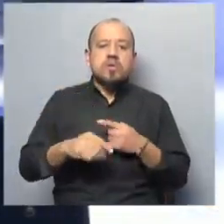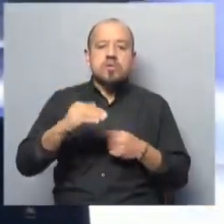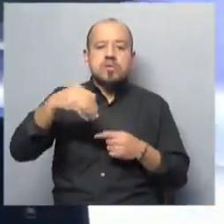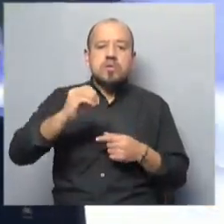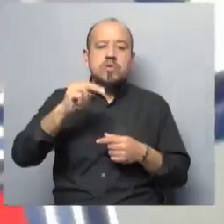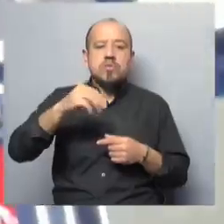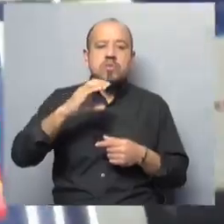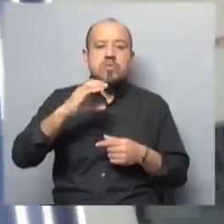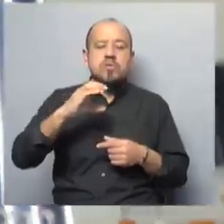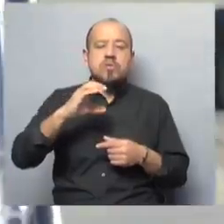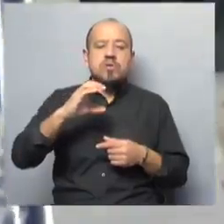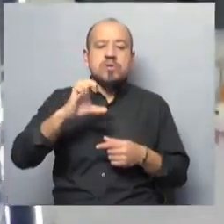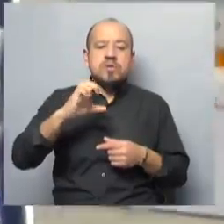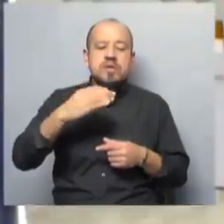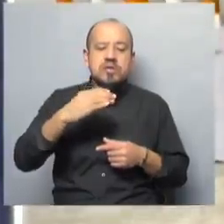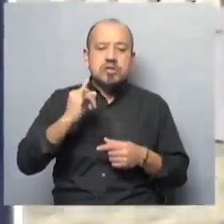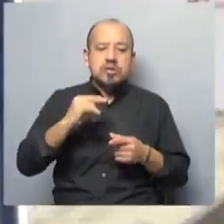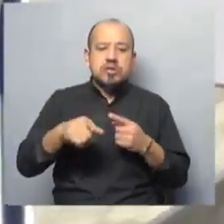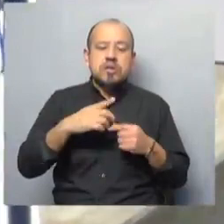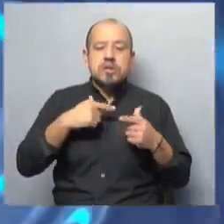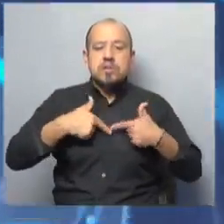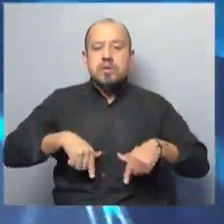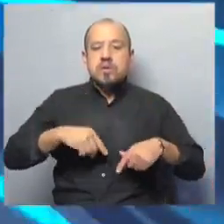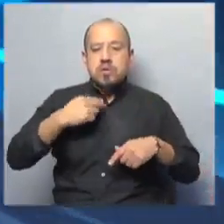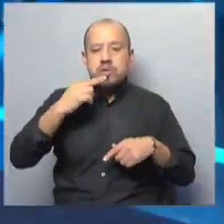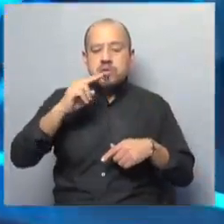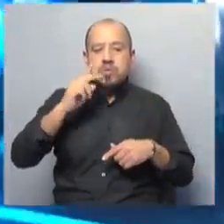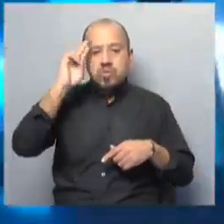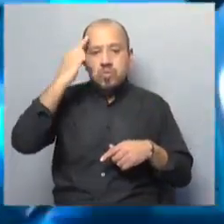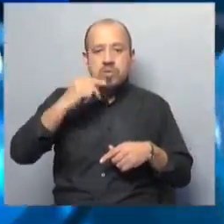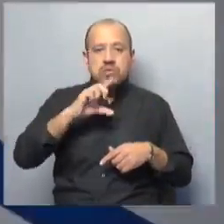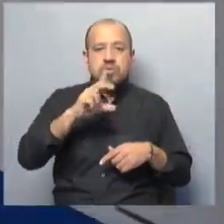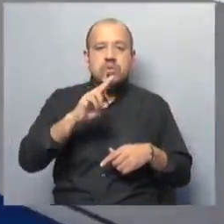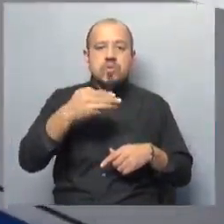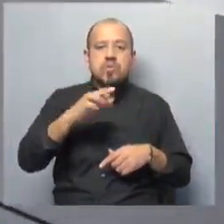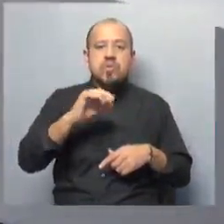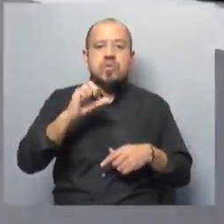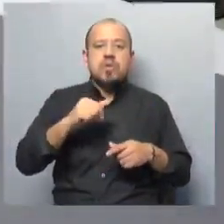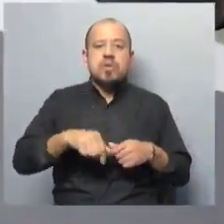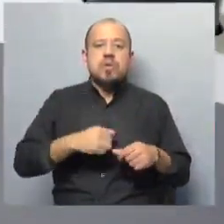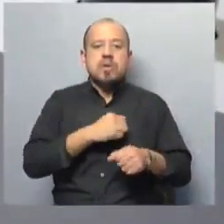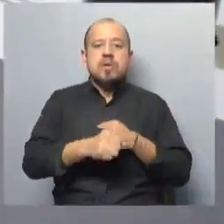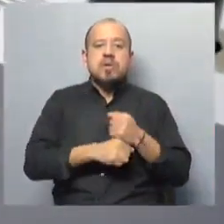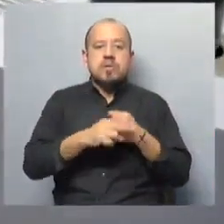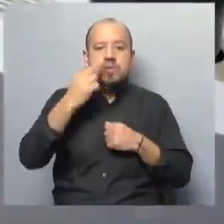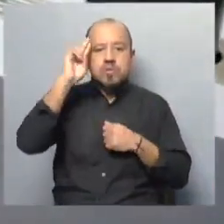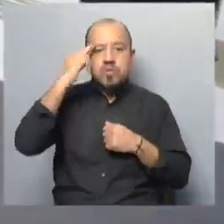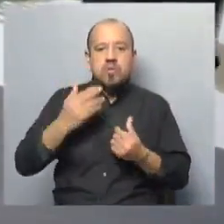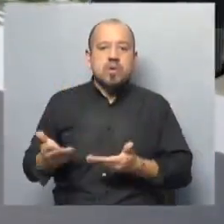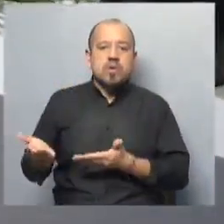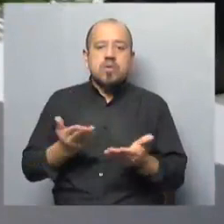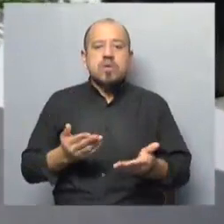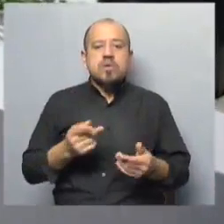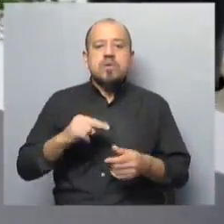En otra ocasión, ya en pandemia, concurrió el embajador uruguayo en China, Fernando Lugris. Este año, con Uruguay como invitado,